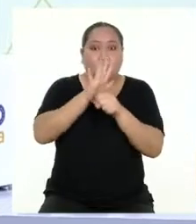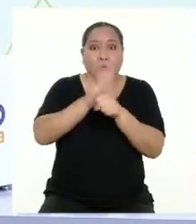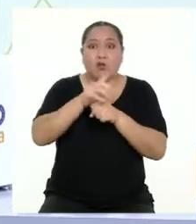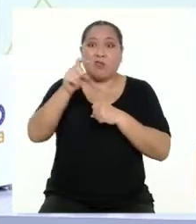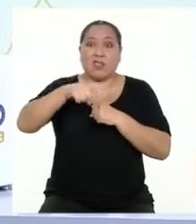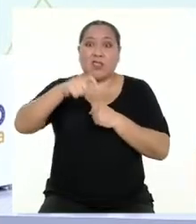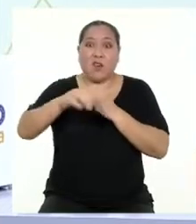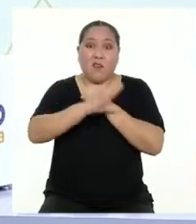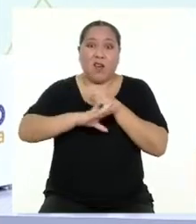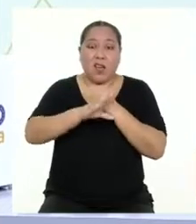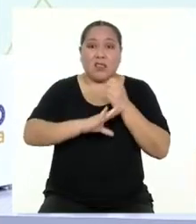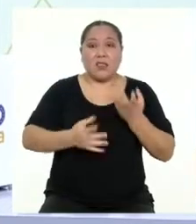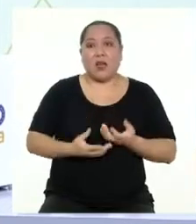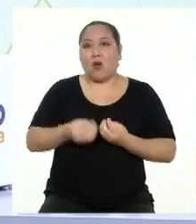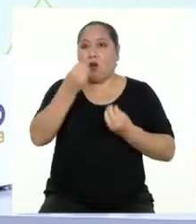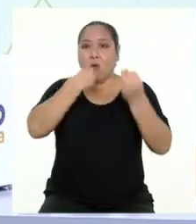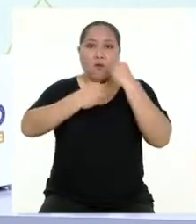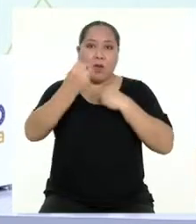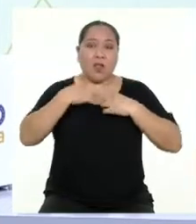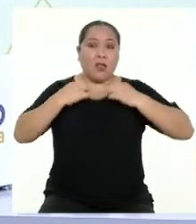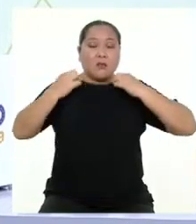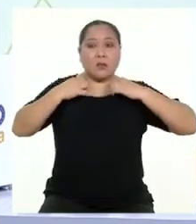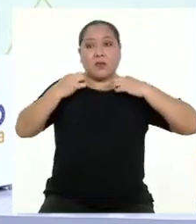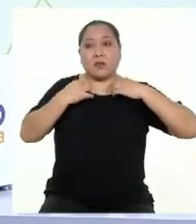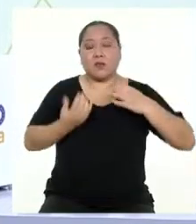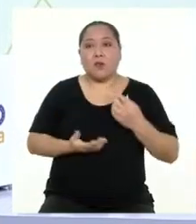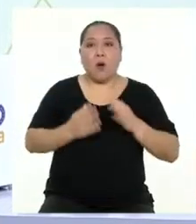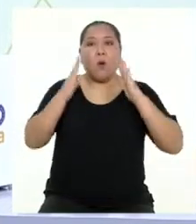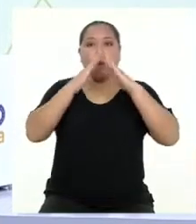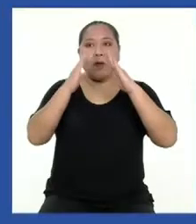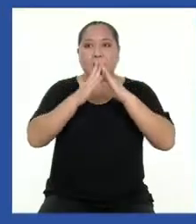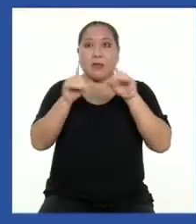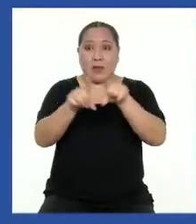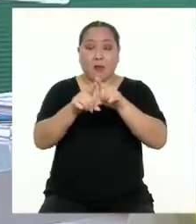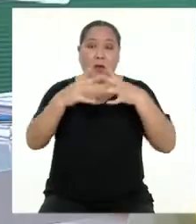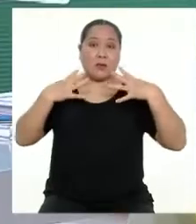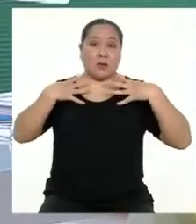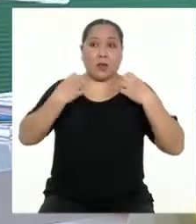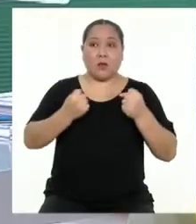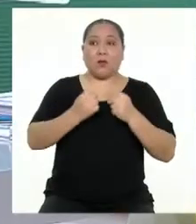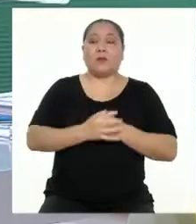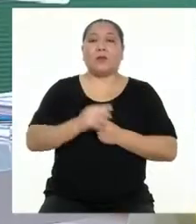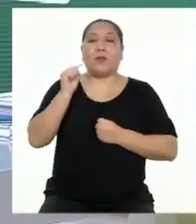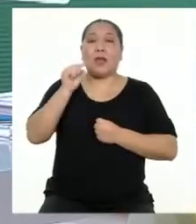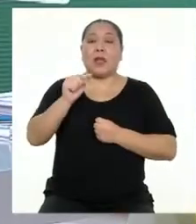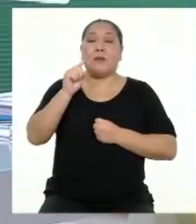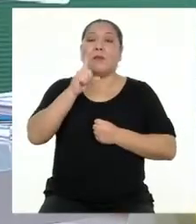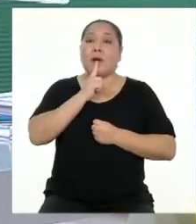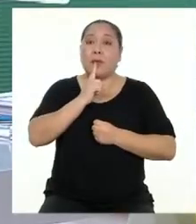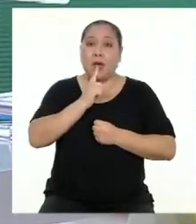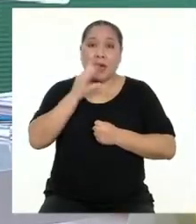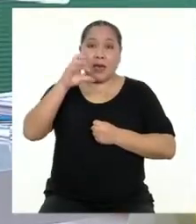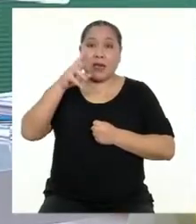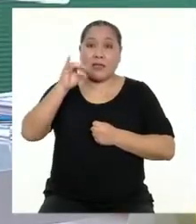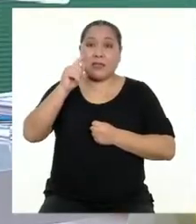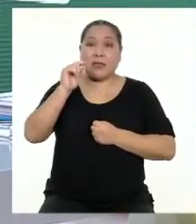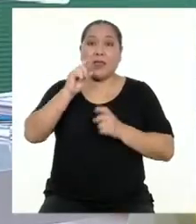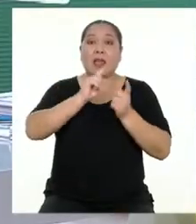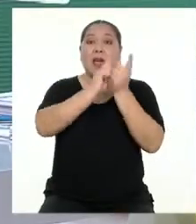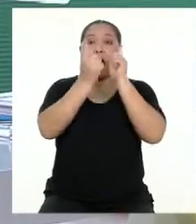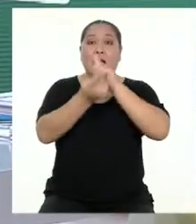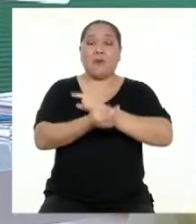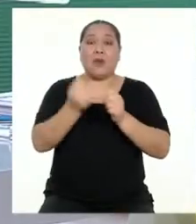Alimentación, vestido, vivienda y sobre todo en estos tiempos, la salud. Y el papá de Cristina ha tenido que cambiar de trabajo